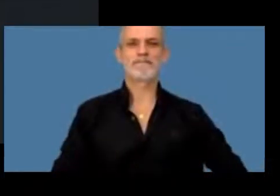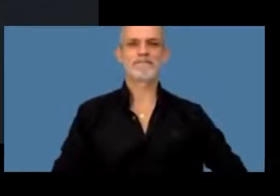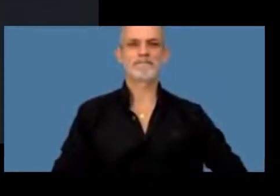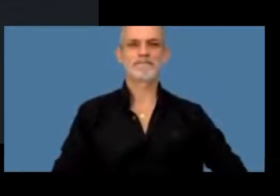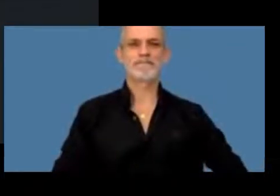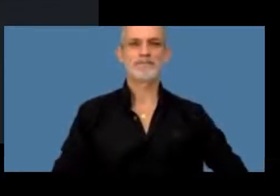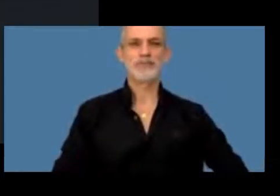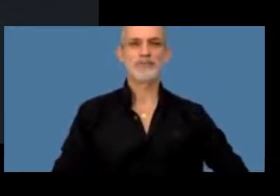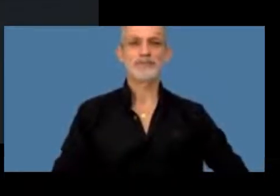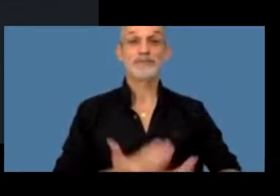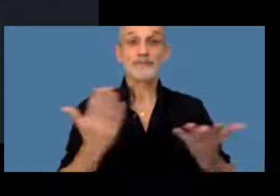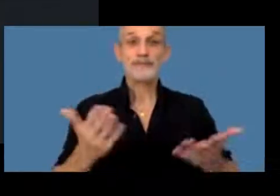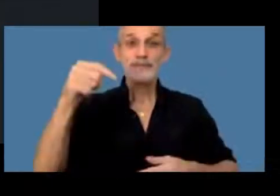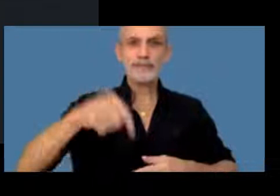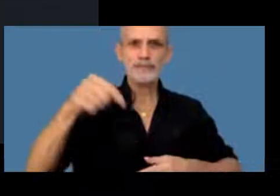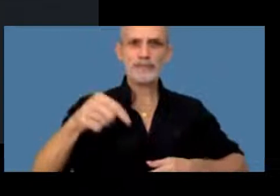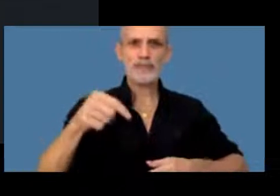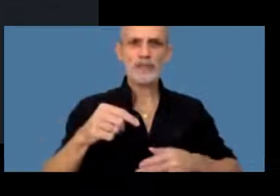Y hoy nos reúne un tema